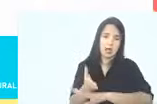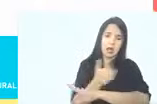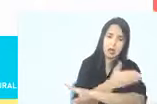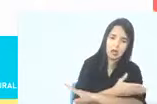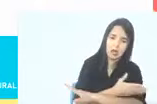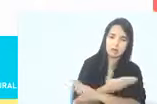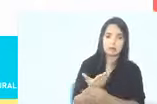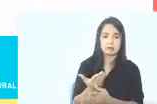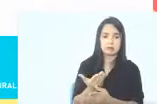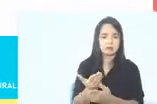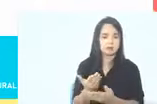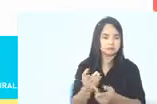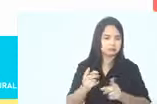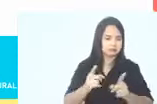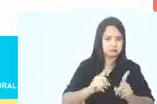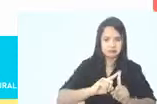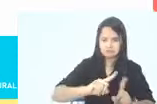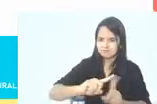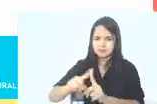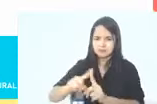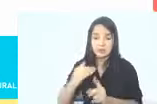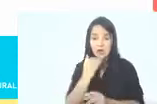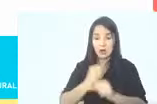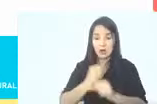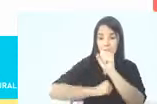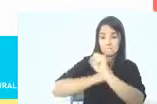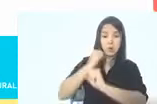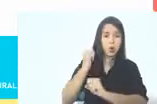municipio de Las Córdobas, donde nos vamos a encontrar.